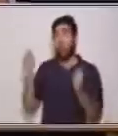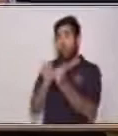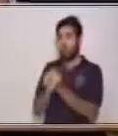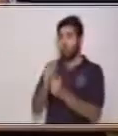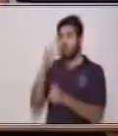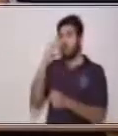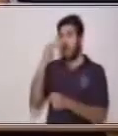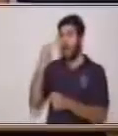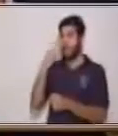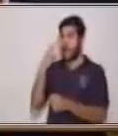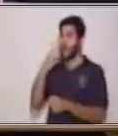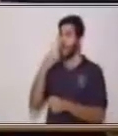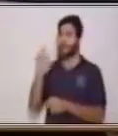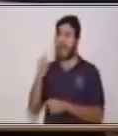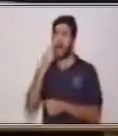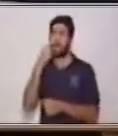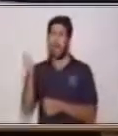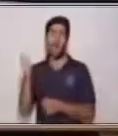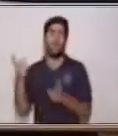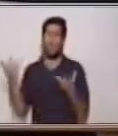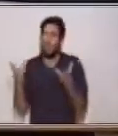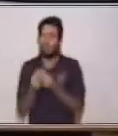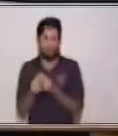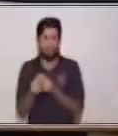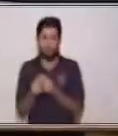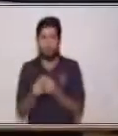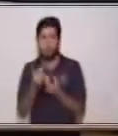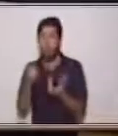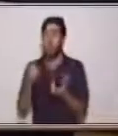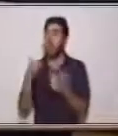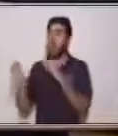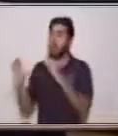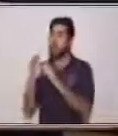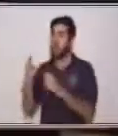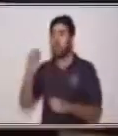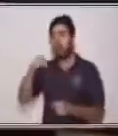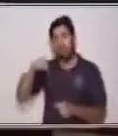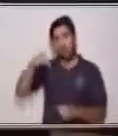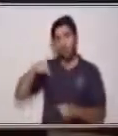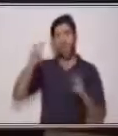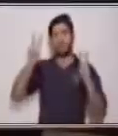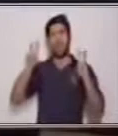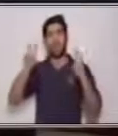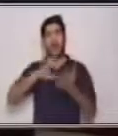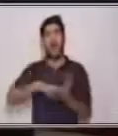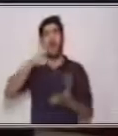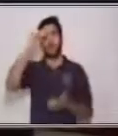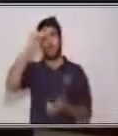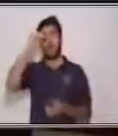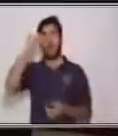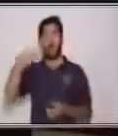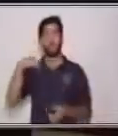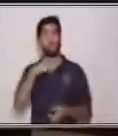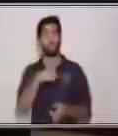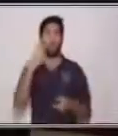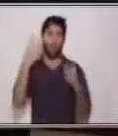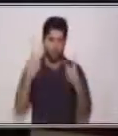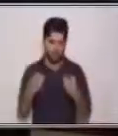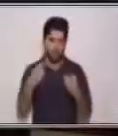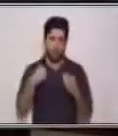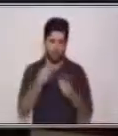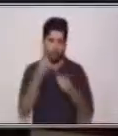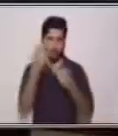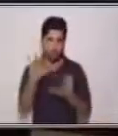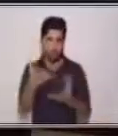que te encuentres, te invito a que realices la pregunta de qué aprendimos hoy en el programa. Te vuelvo a mencionar, aprendimos sobre textos